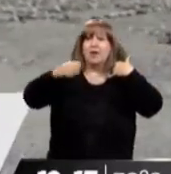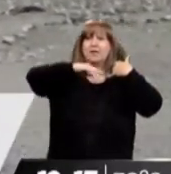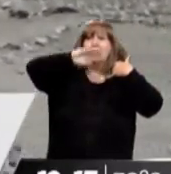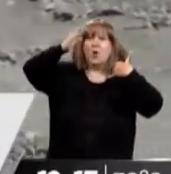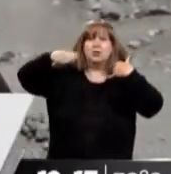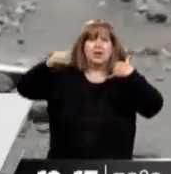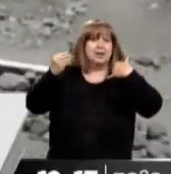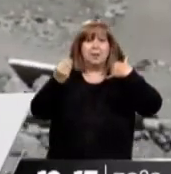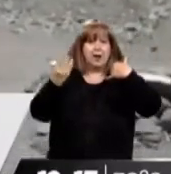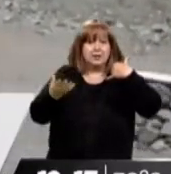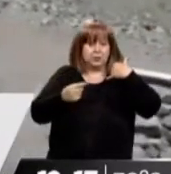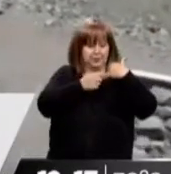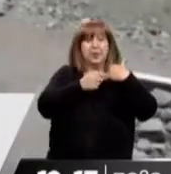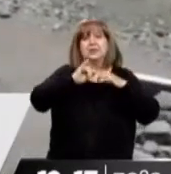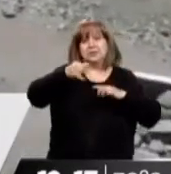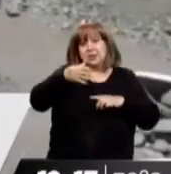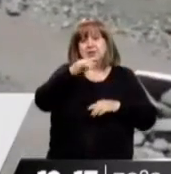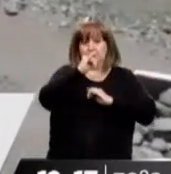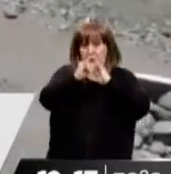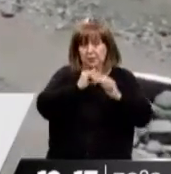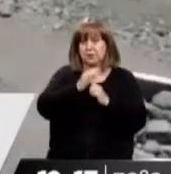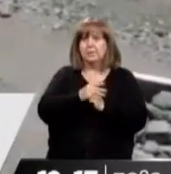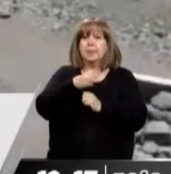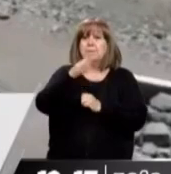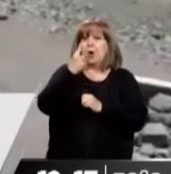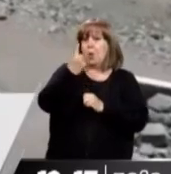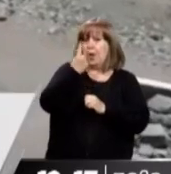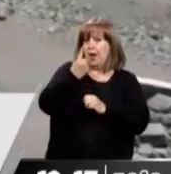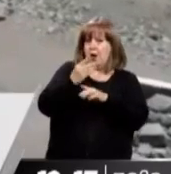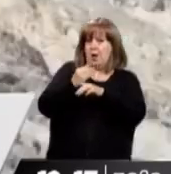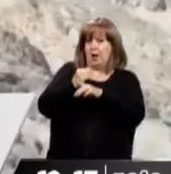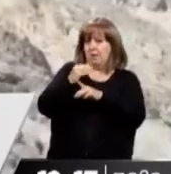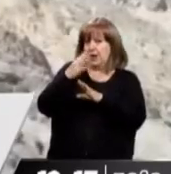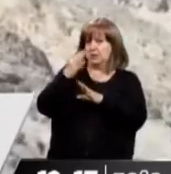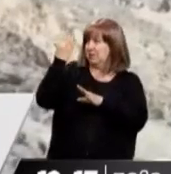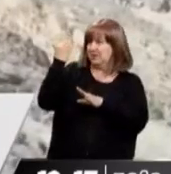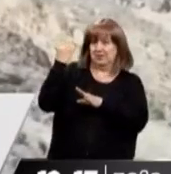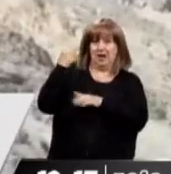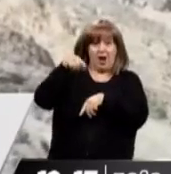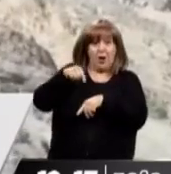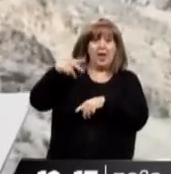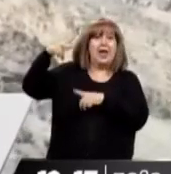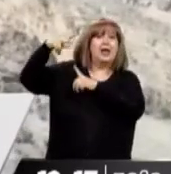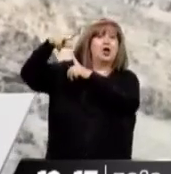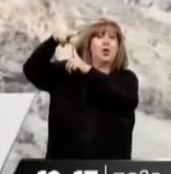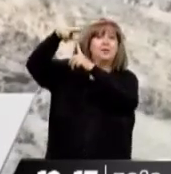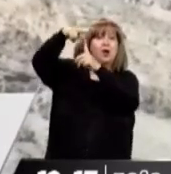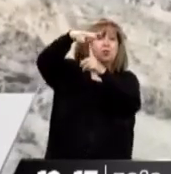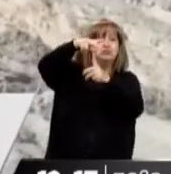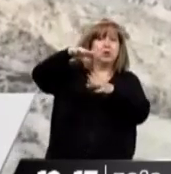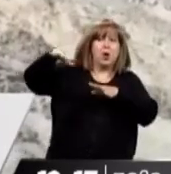montaña? Sí, hace aproximadamente una hora atrás intervino el helicóptero del Parque